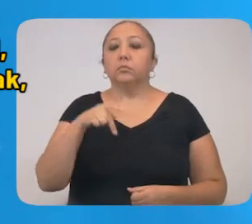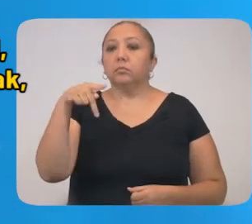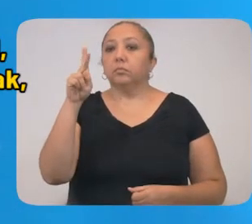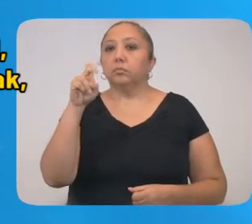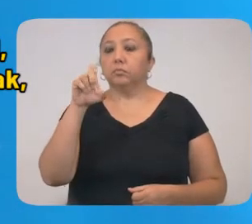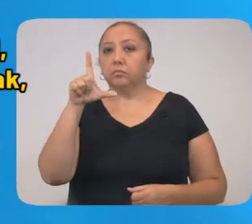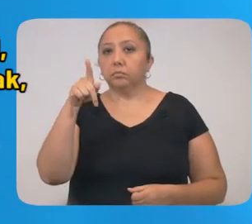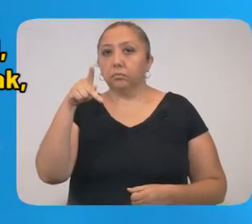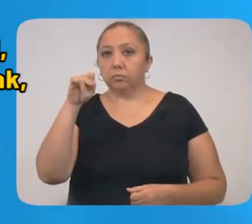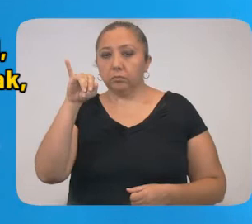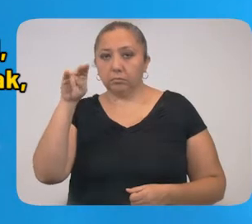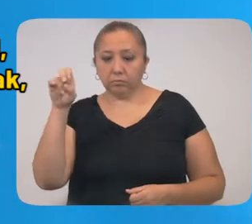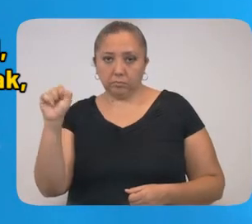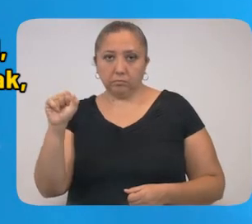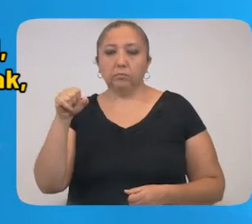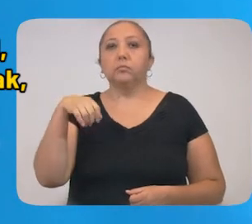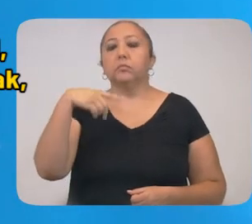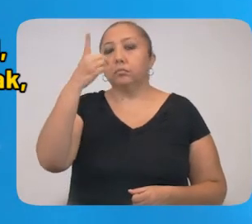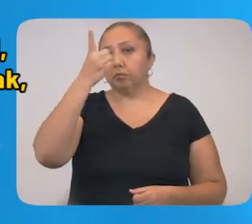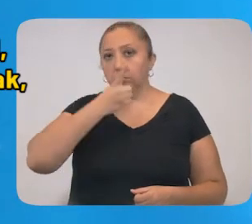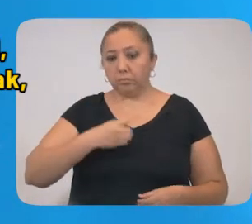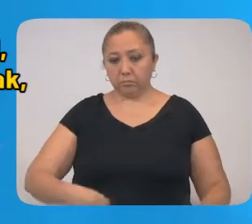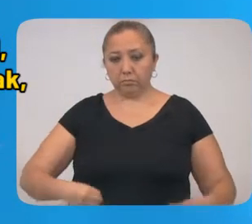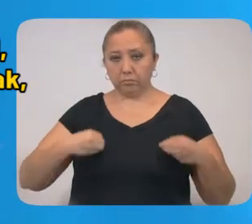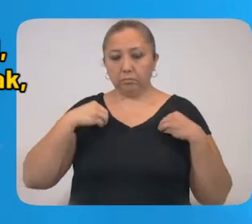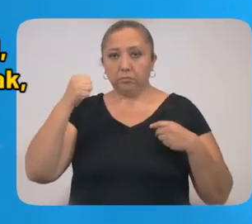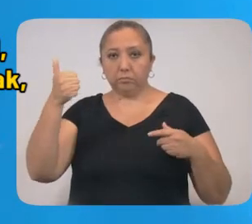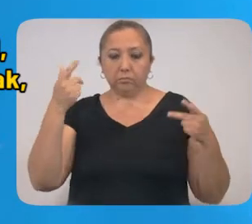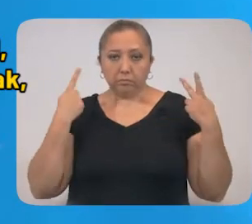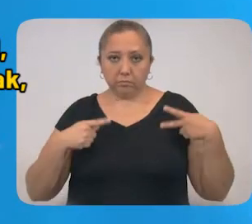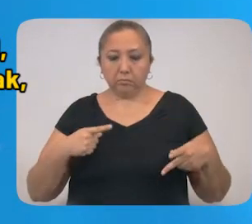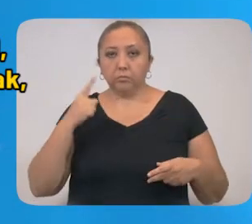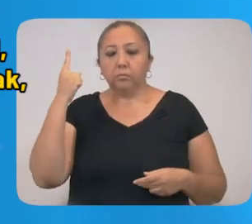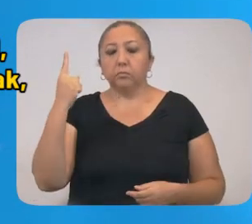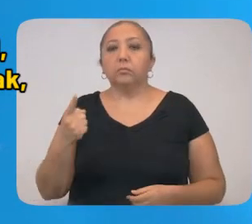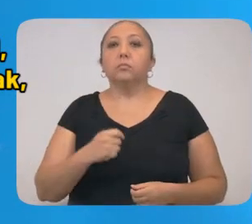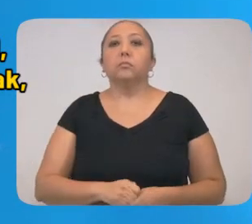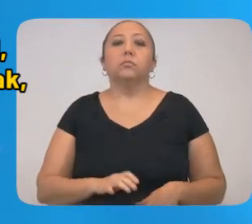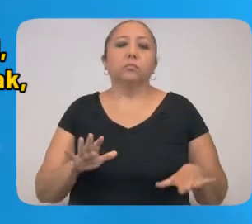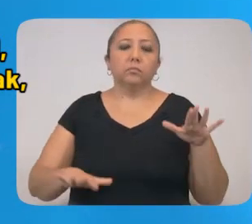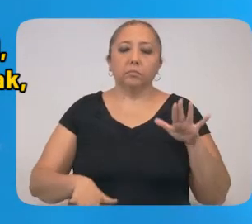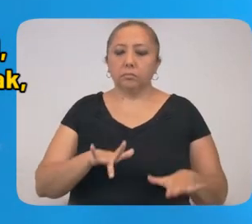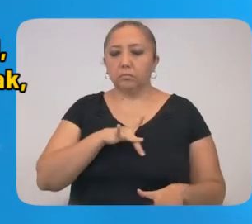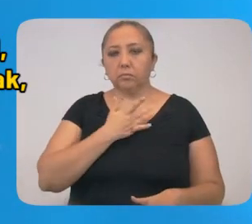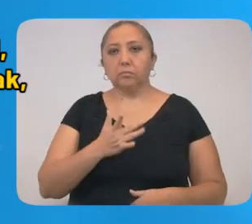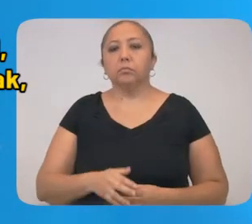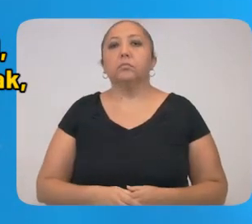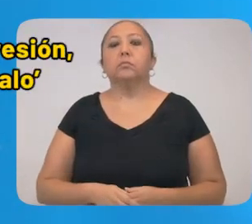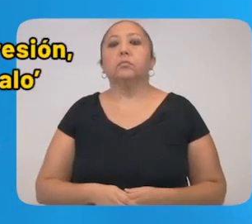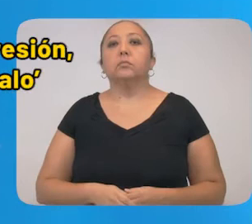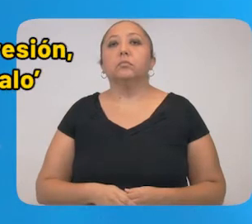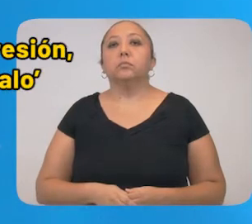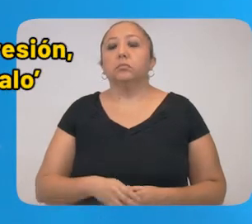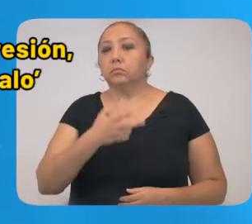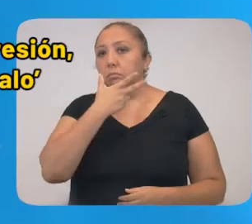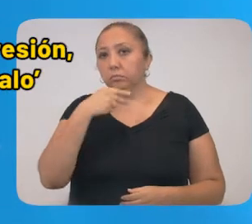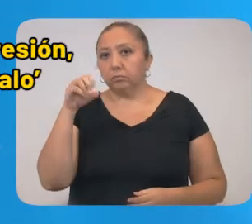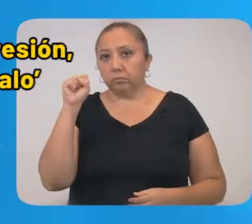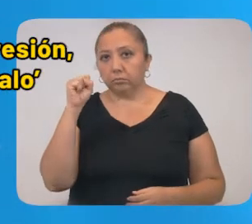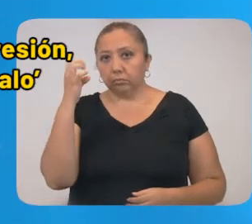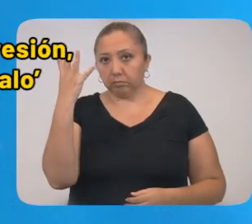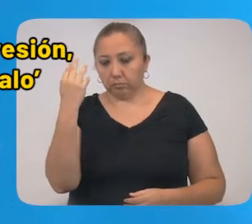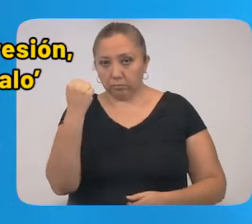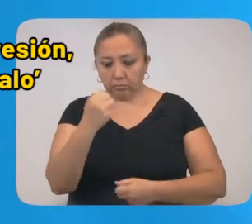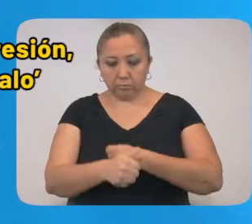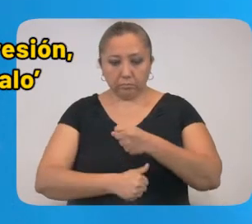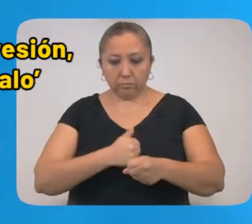Calquini, Campeche, con diabetes. Convivía con 6 contactos, uno de ellos presenta síntomas leves. Hombre de